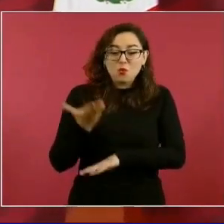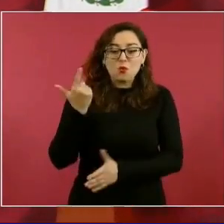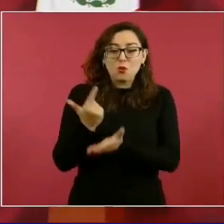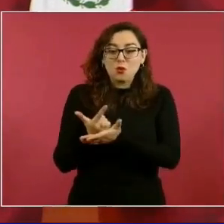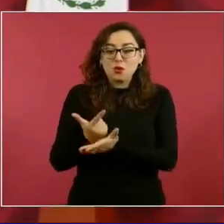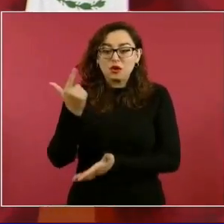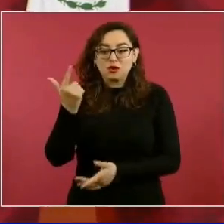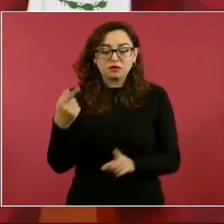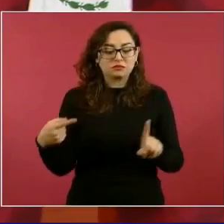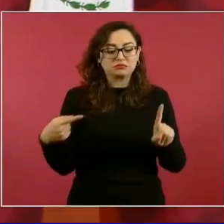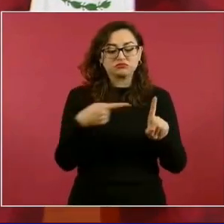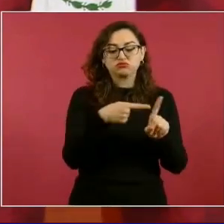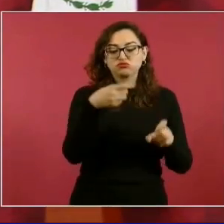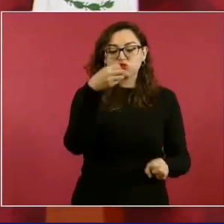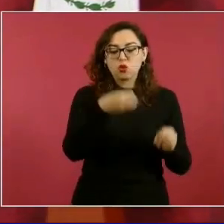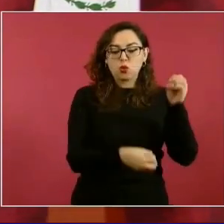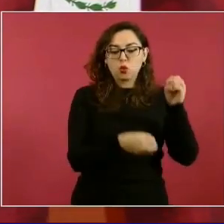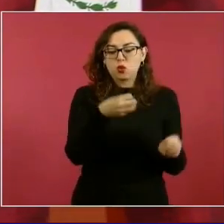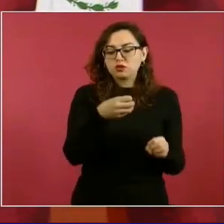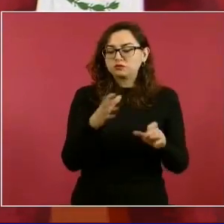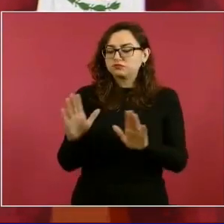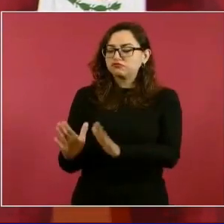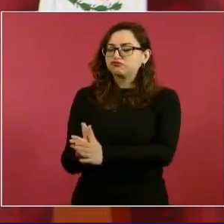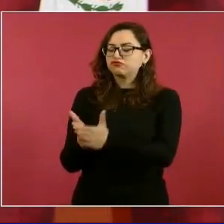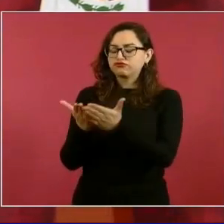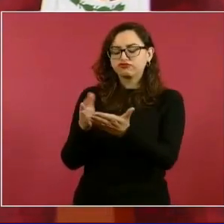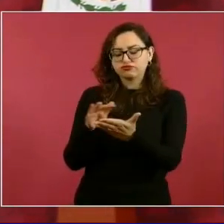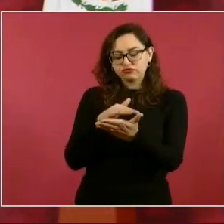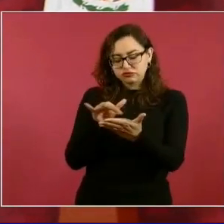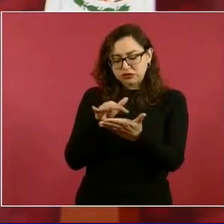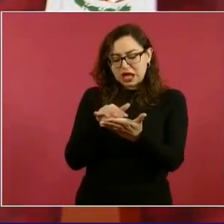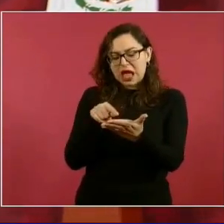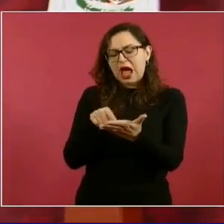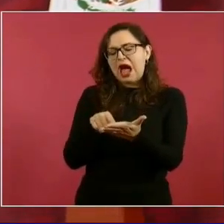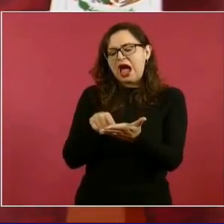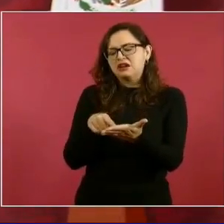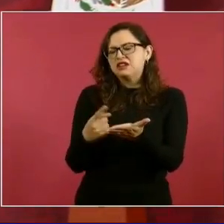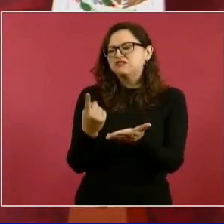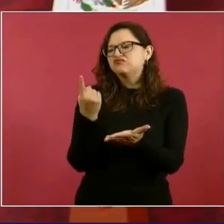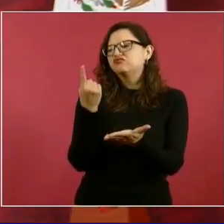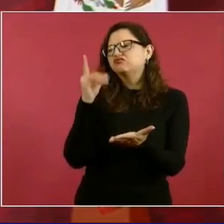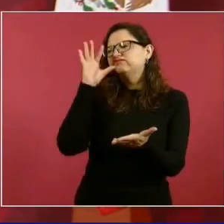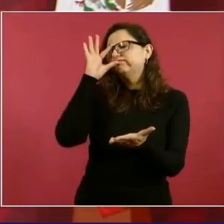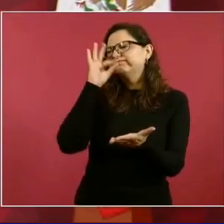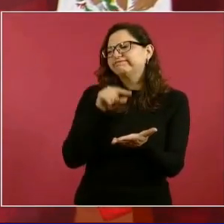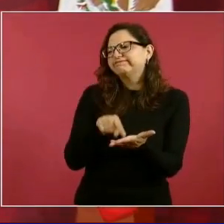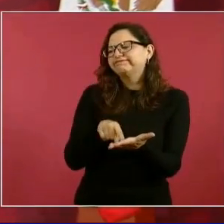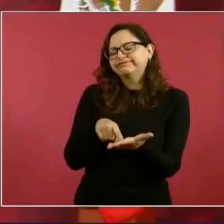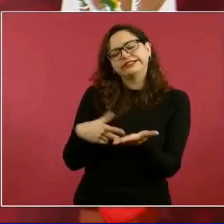bien presentada la denuncia por el Ministerio Público, ya con eso